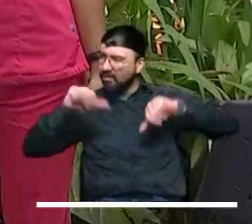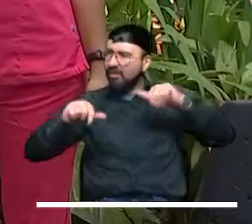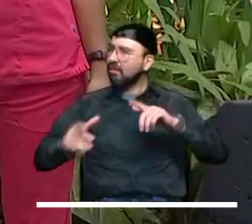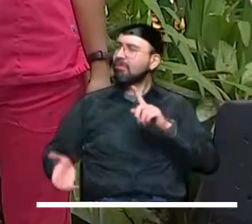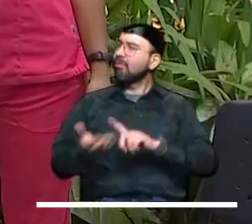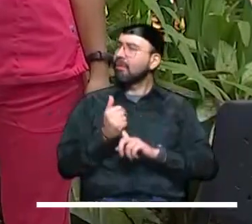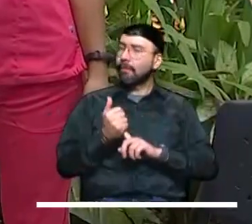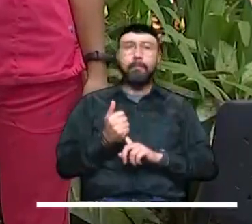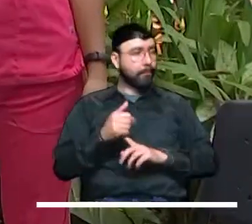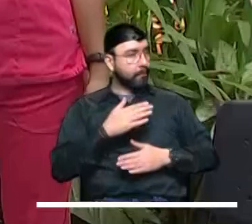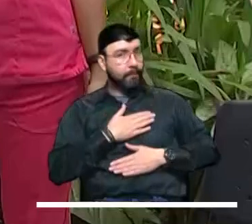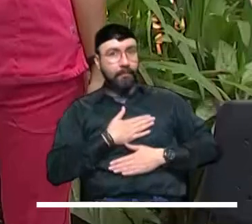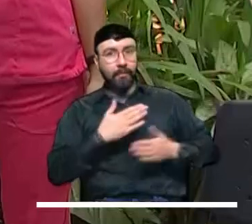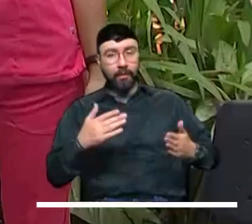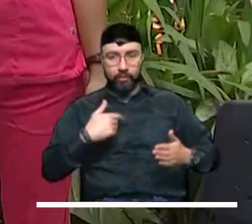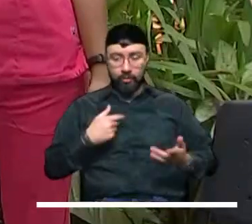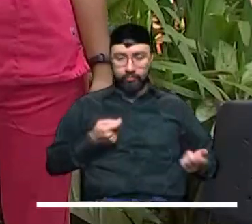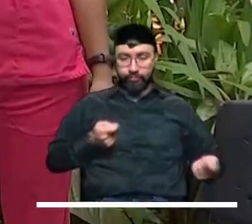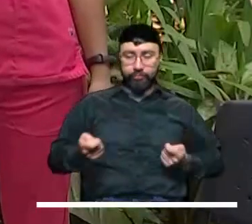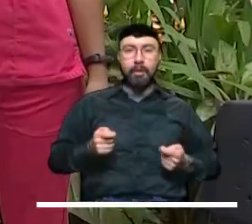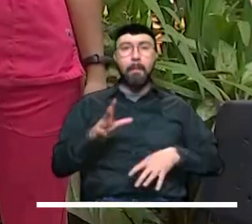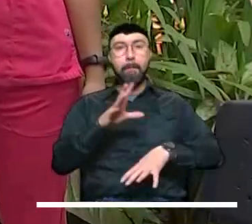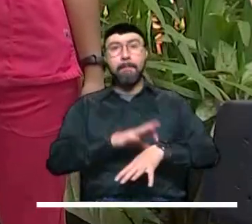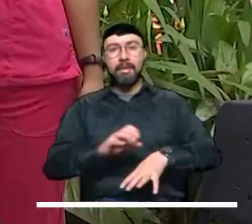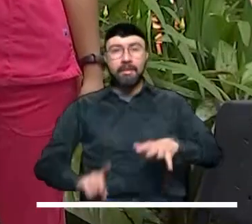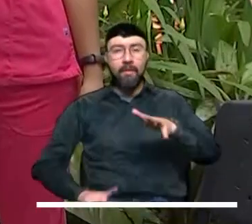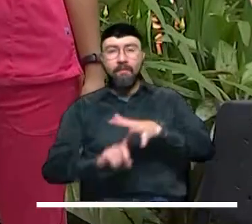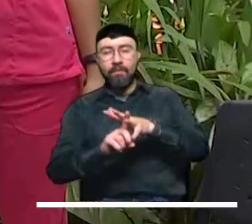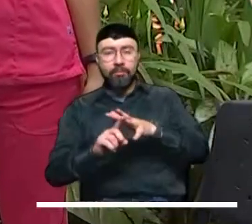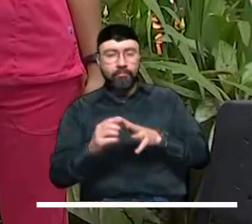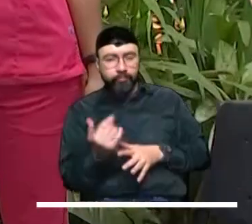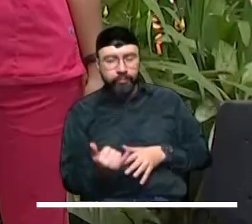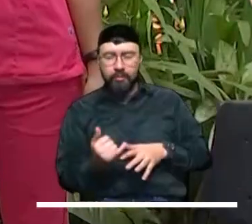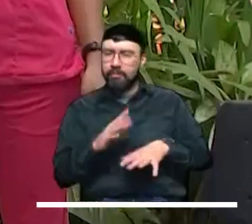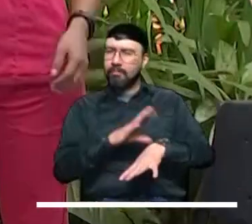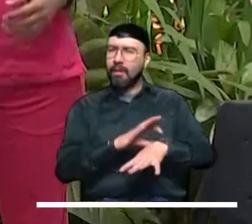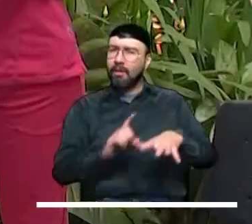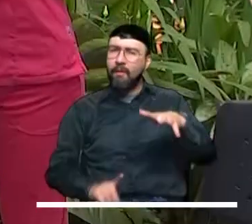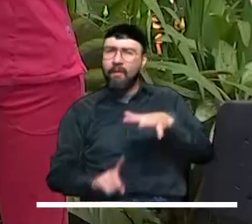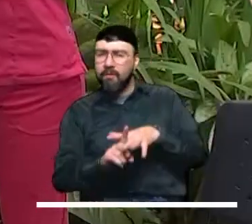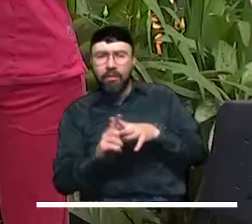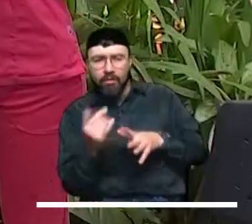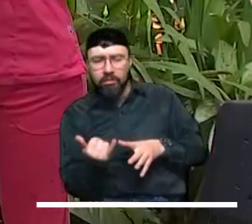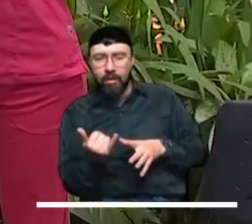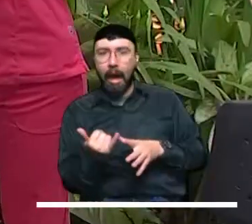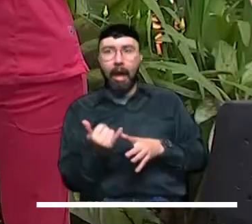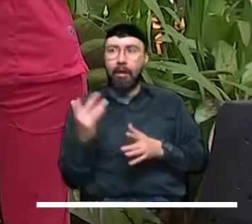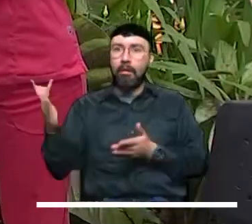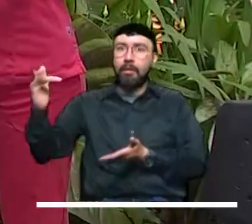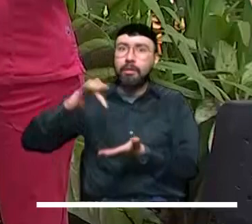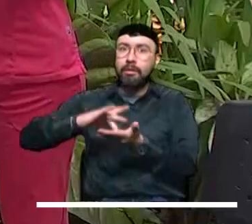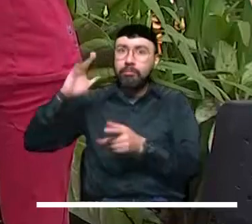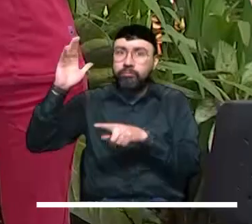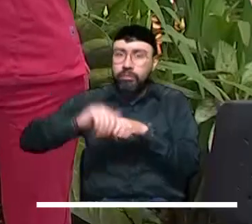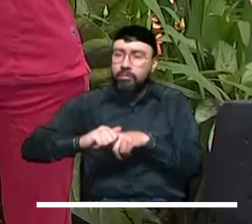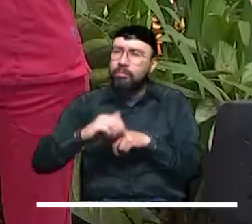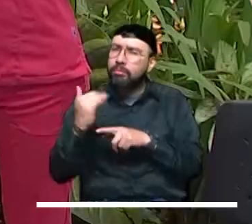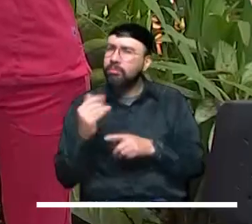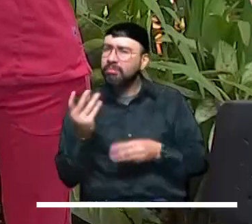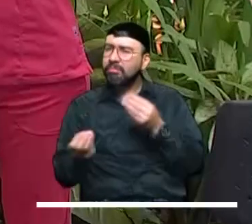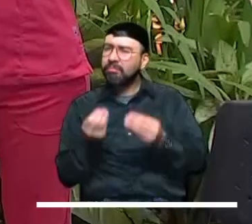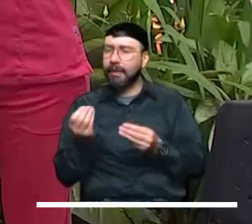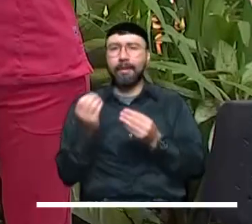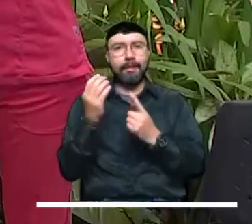todos. La parte que yo manejo es desde la medicina funcional. En la medicina funcional, en la consulta que tenemos en esta ocasión,